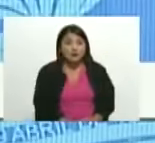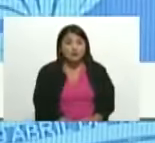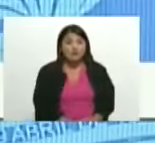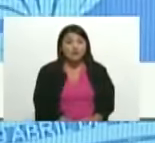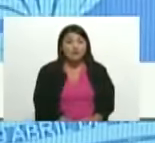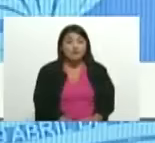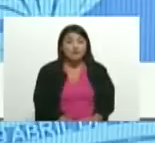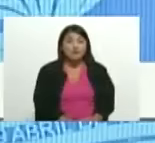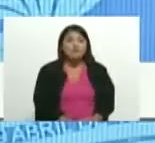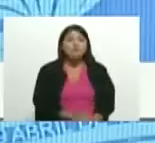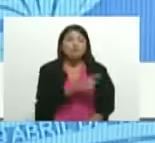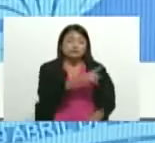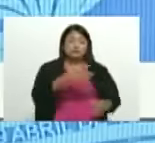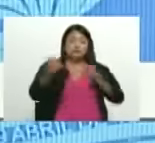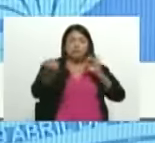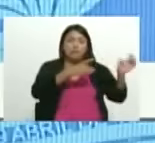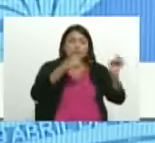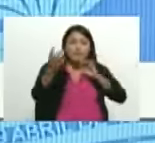protagonizaron la violencia